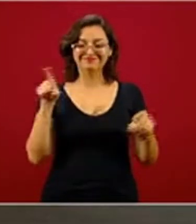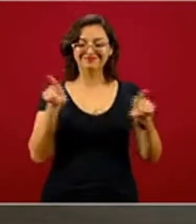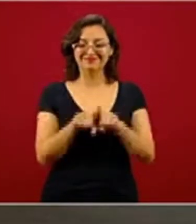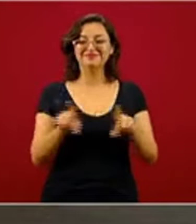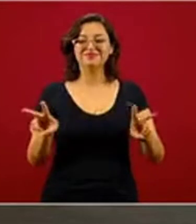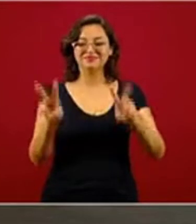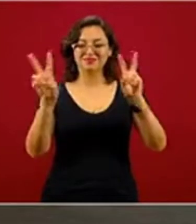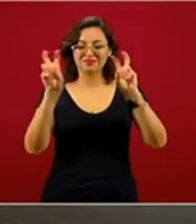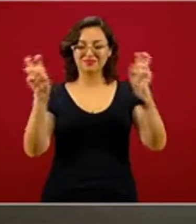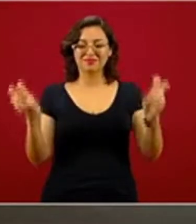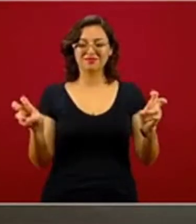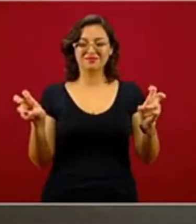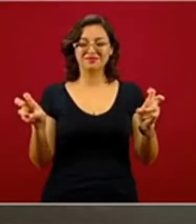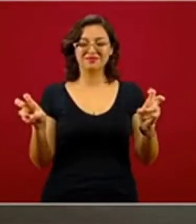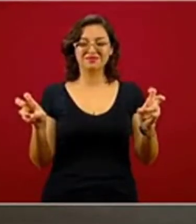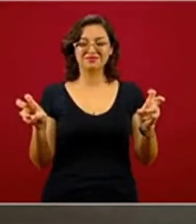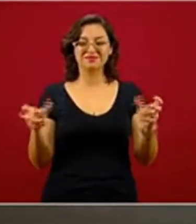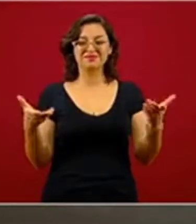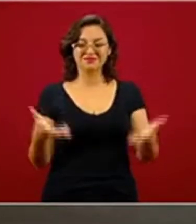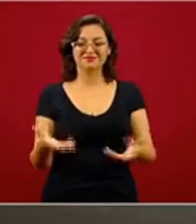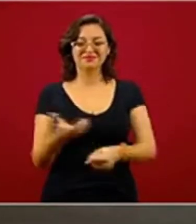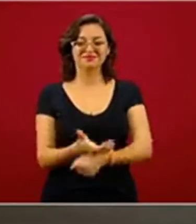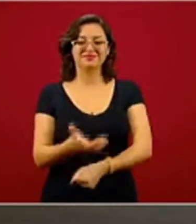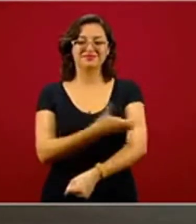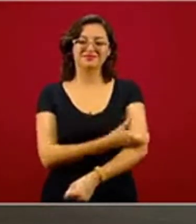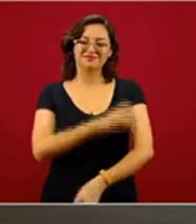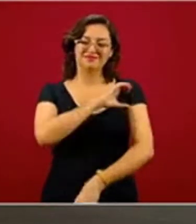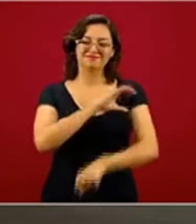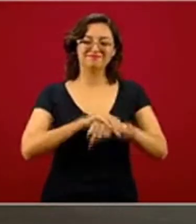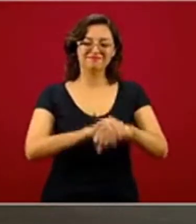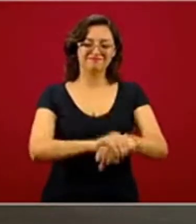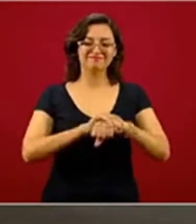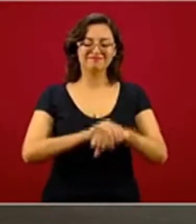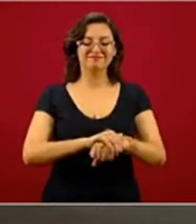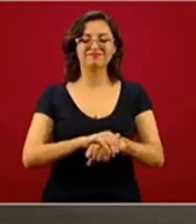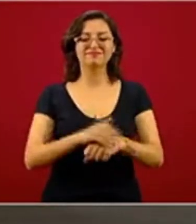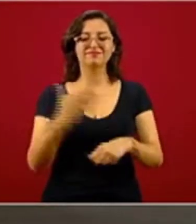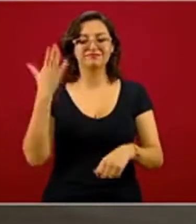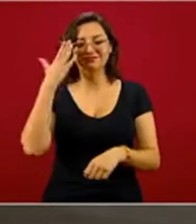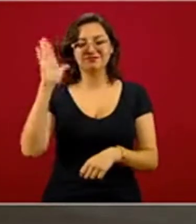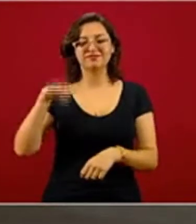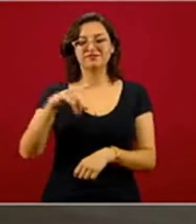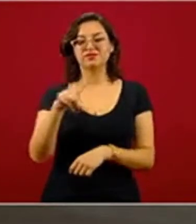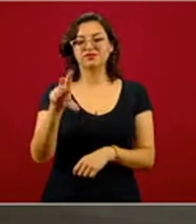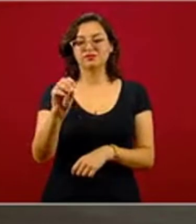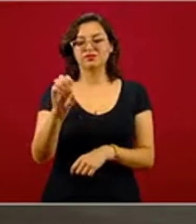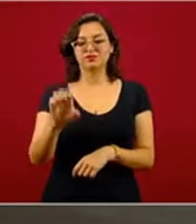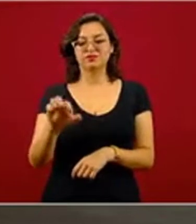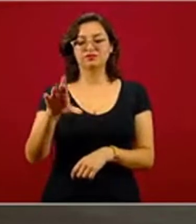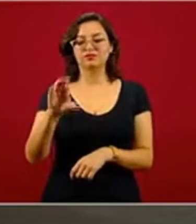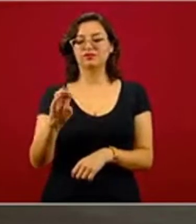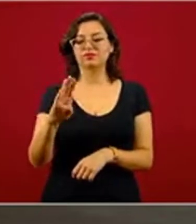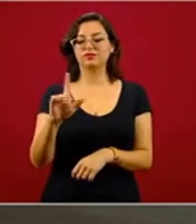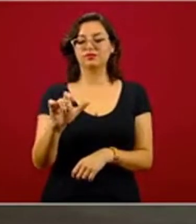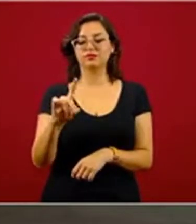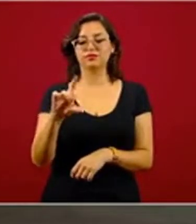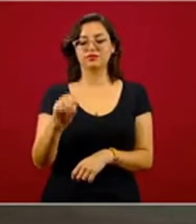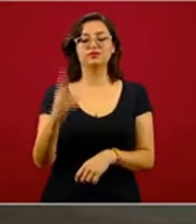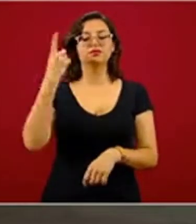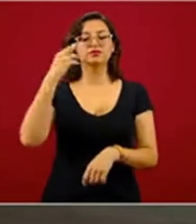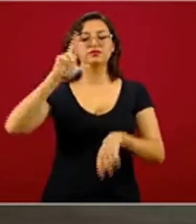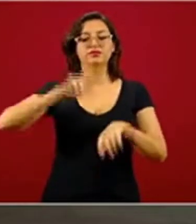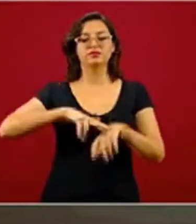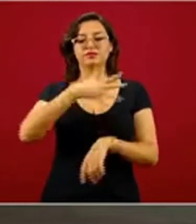temática. Nos acompaña nuestro querido amigo, el maestro Zoe Robledo, director general del Instituto Mexicano del Seguro Social,